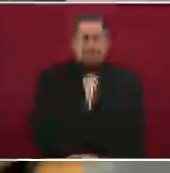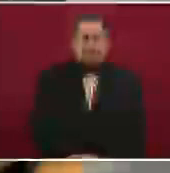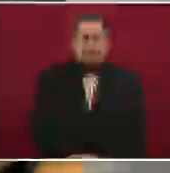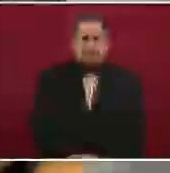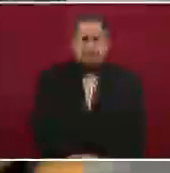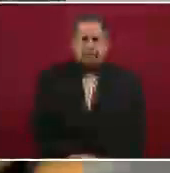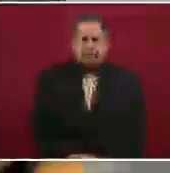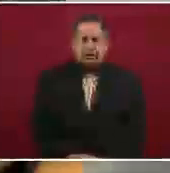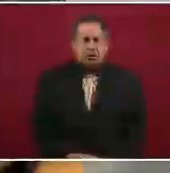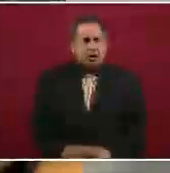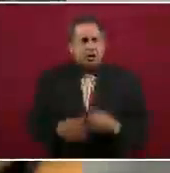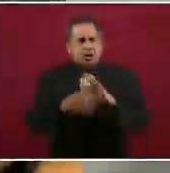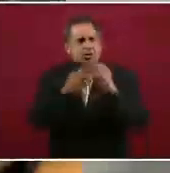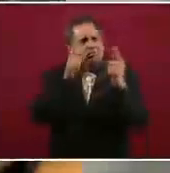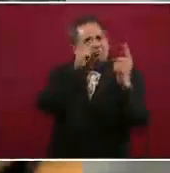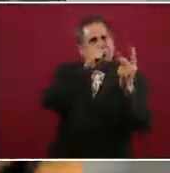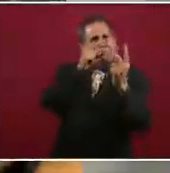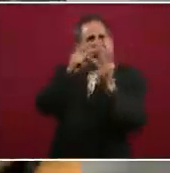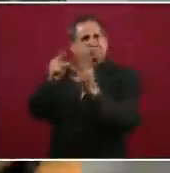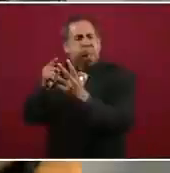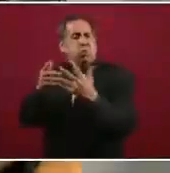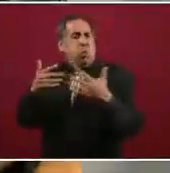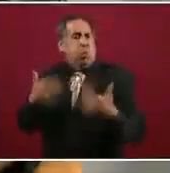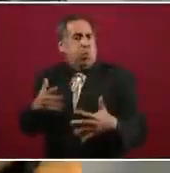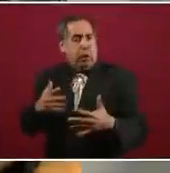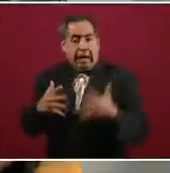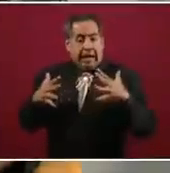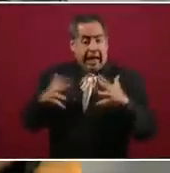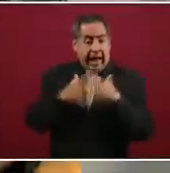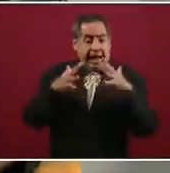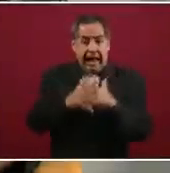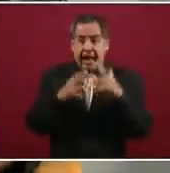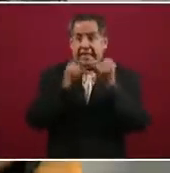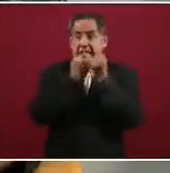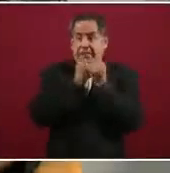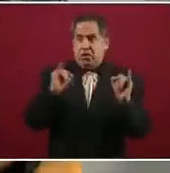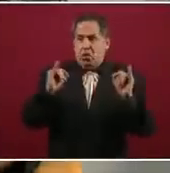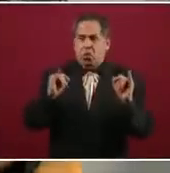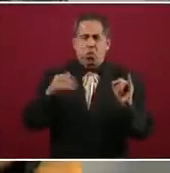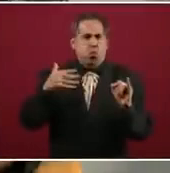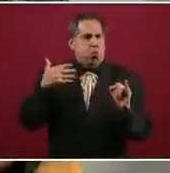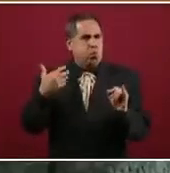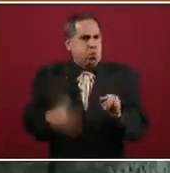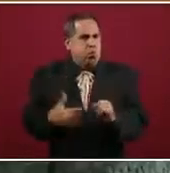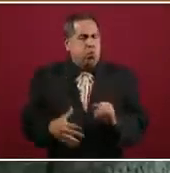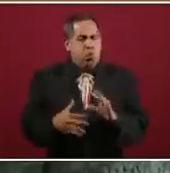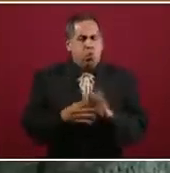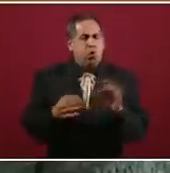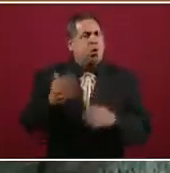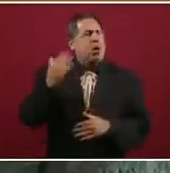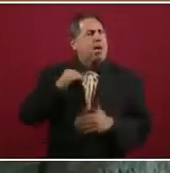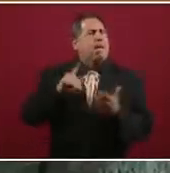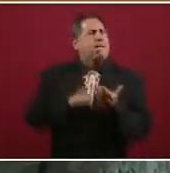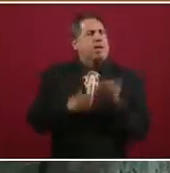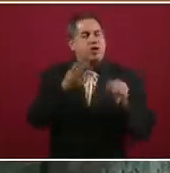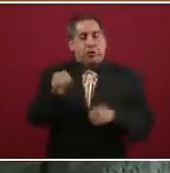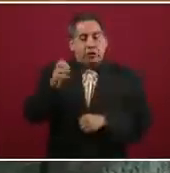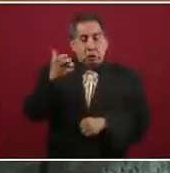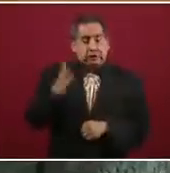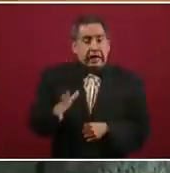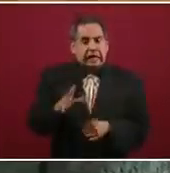¿Cuántas causas contuvo la nuestra guerra de independencia? Fue algo que se preguntó Bulnes en